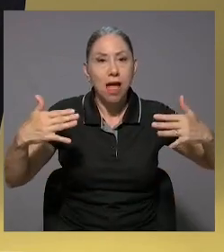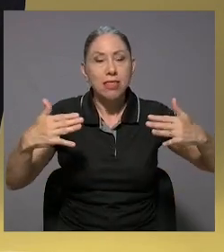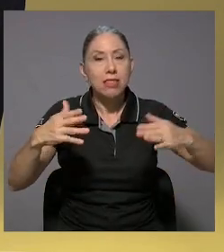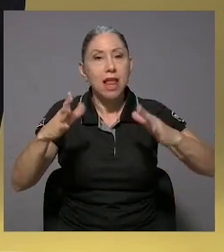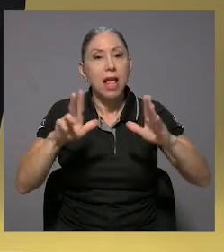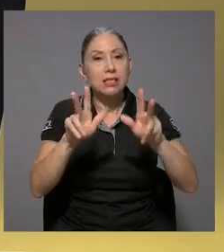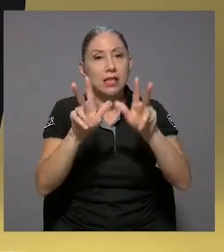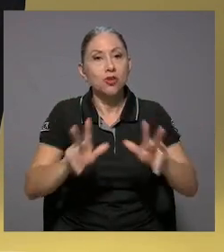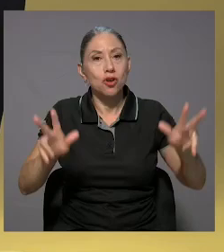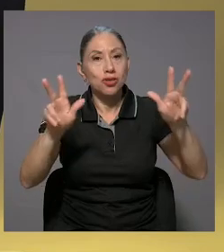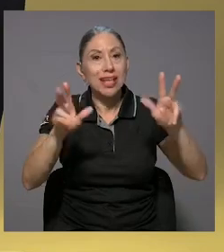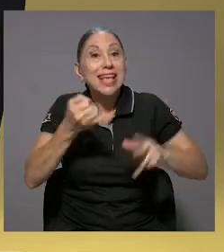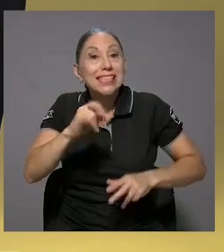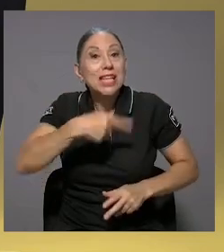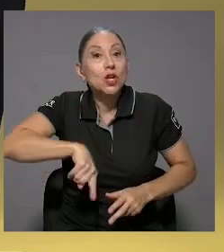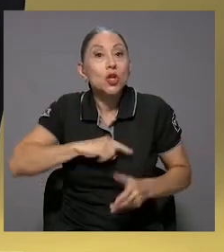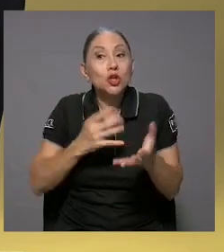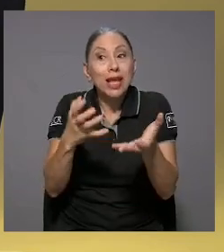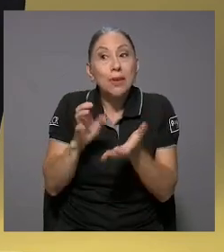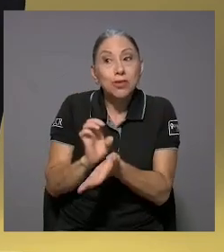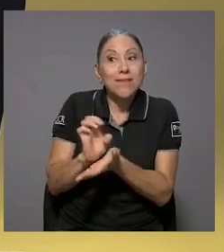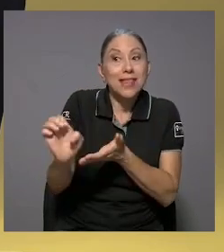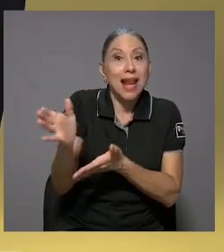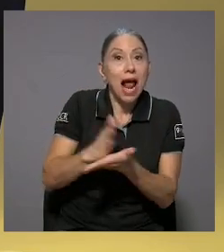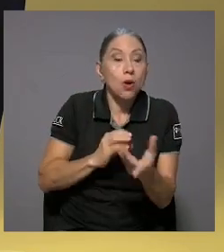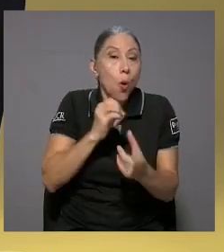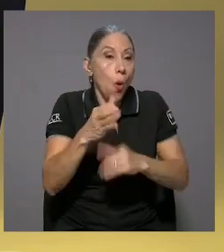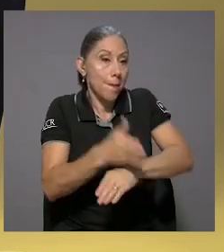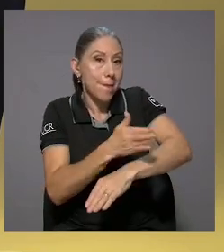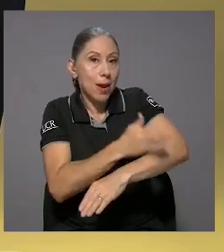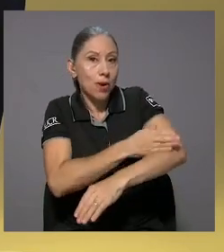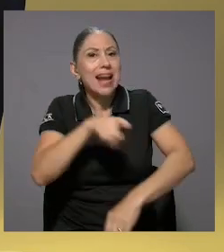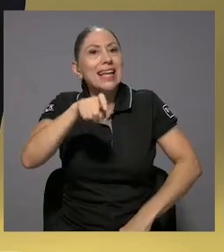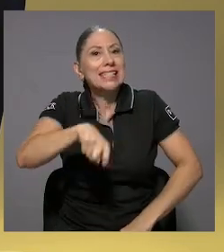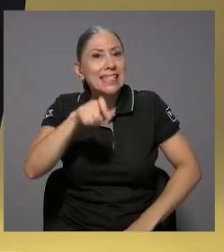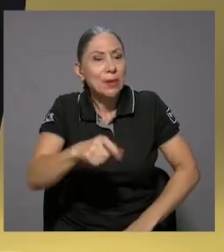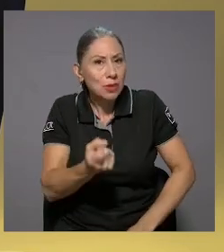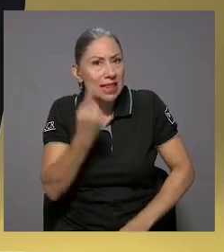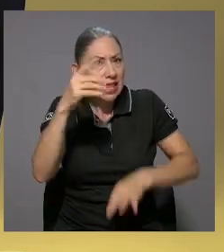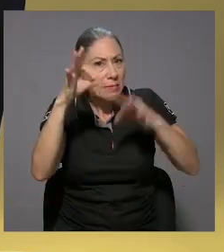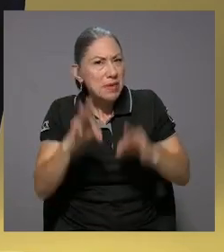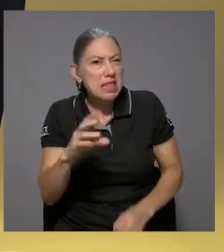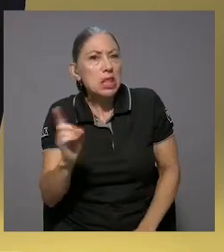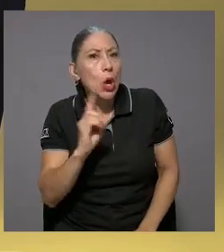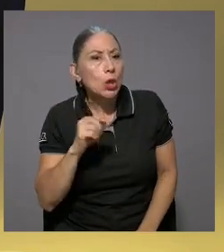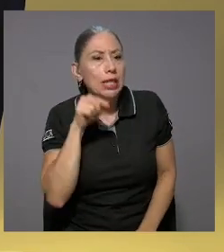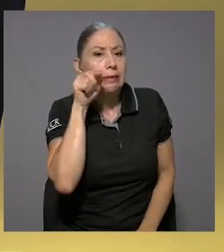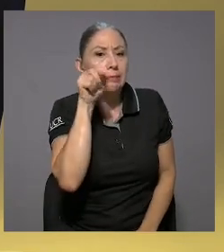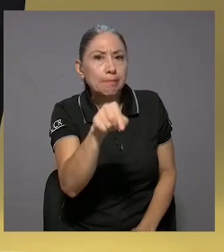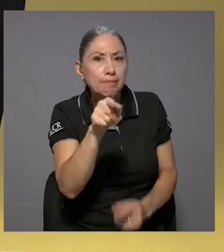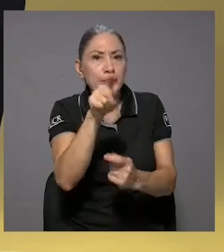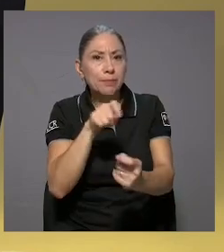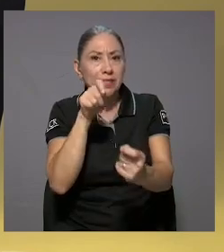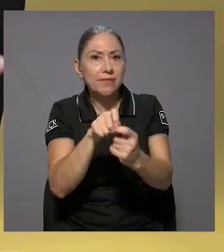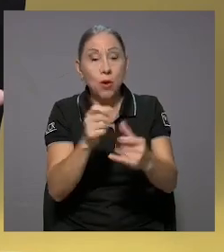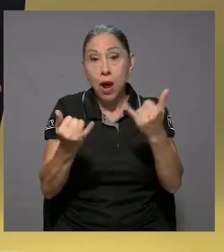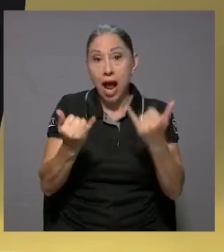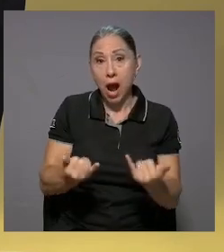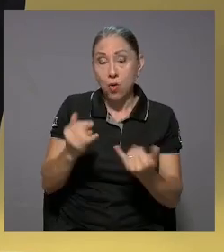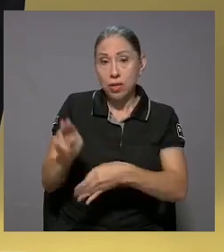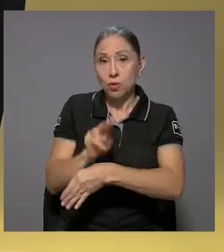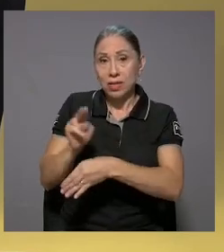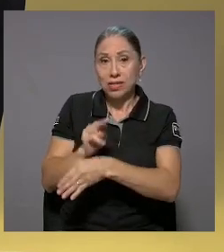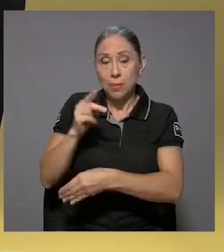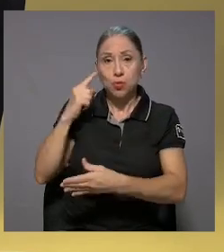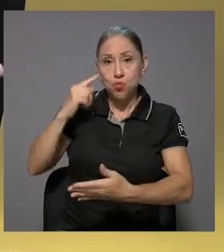es poder, si queremos combatir algo o mejorar en algún indicador, necesitamos entender bien en dónde está. Y las muestras que utilizamos